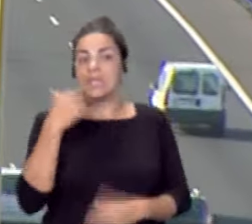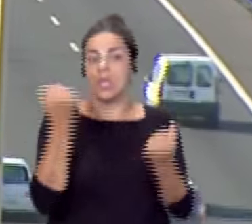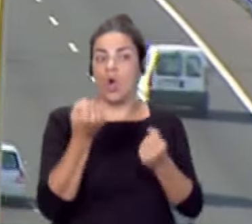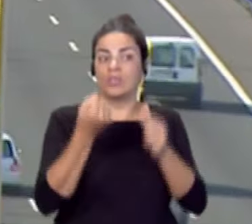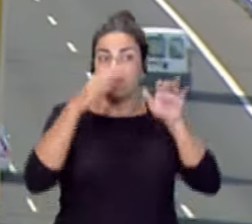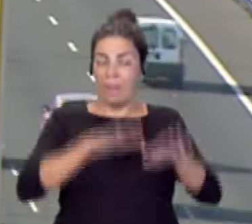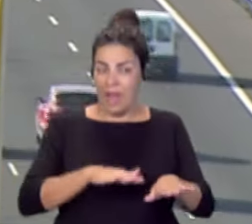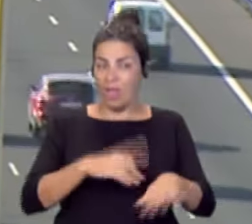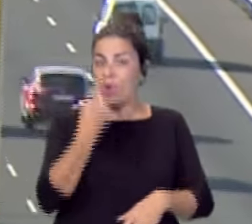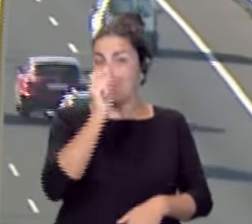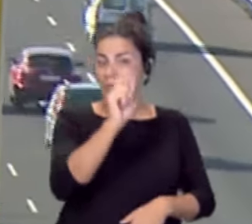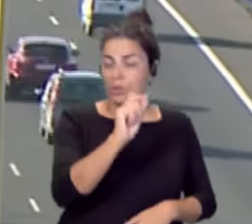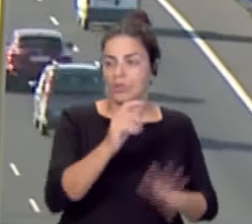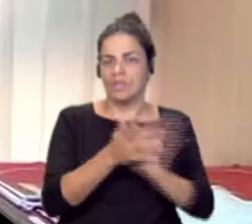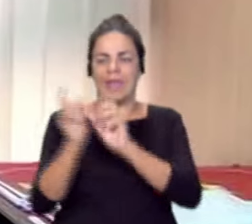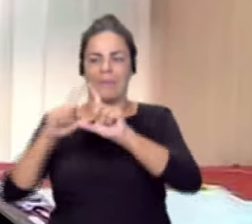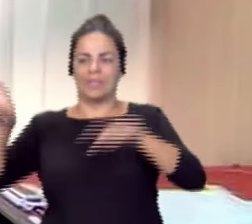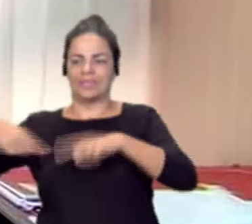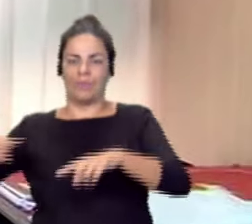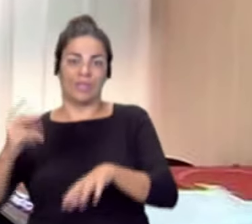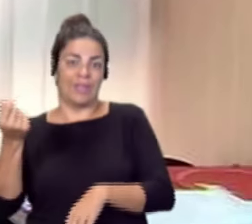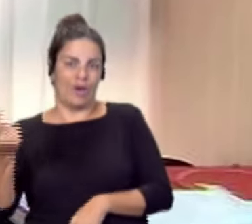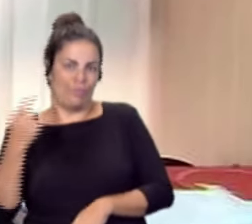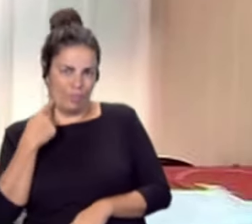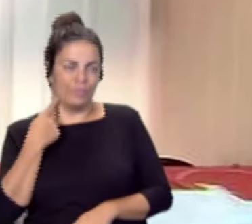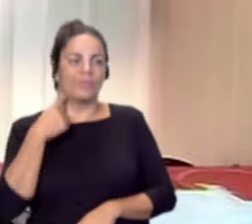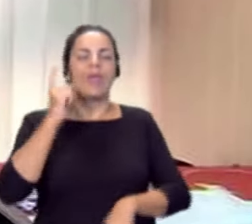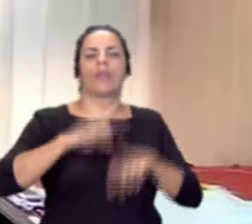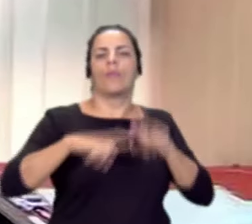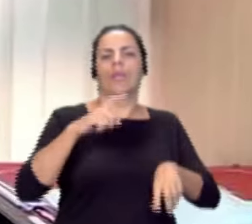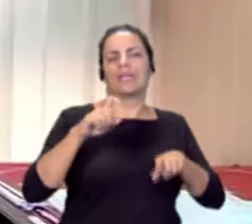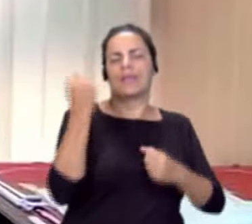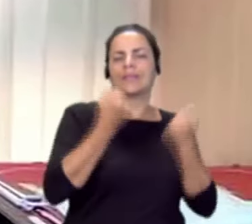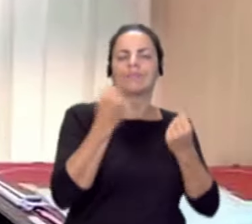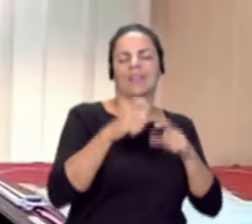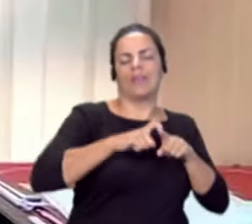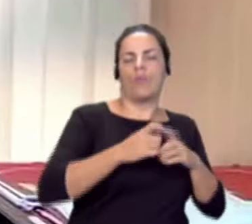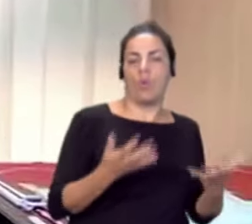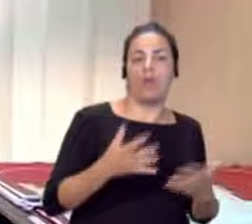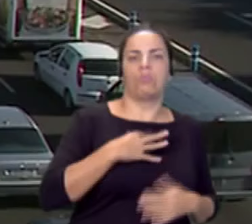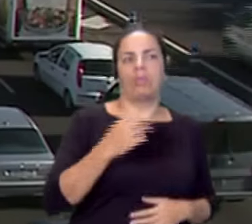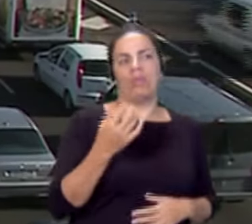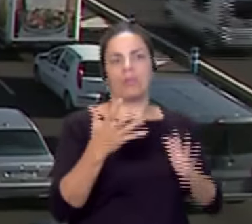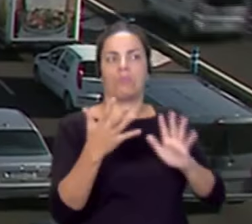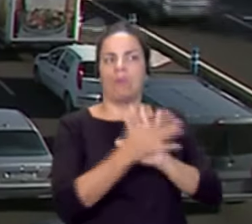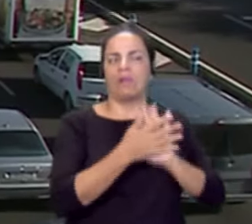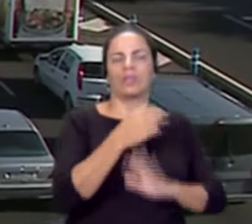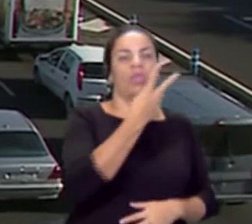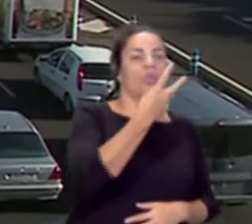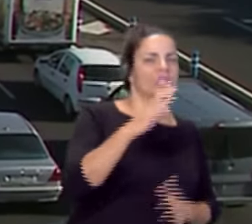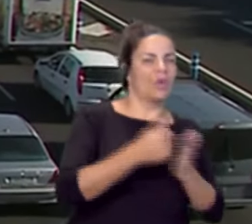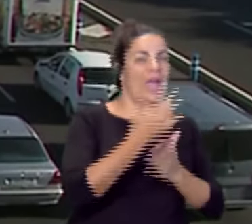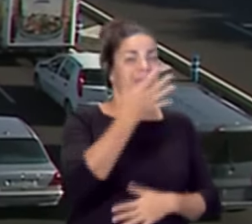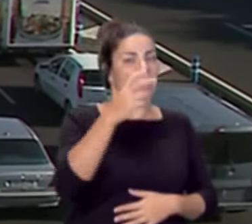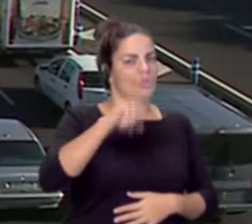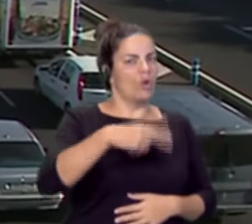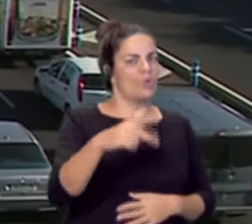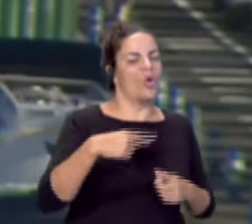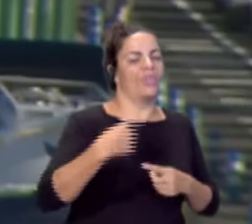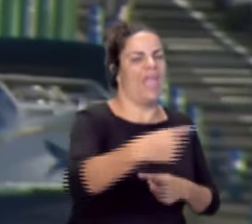de transporte. Dependiendo del tipo de vehículo, nos estamos moviendo entre 200 a 500 euros diarios. Y pierden dinero porque dicen es